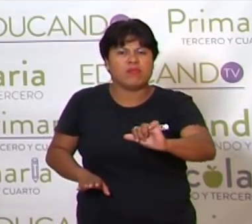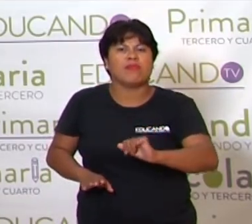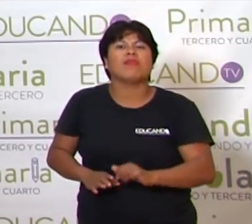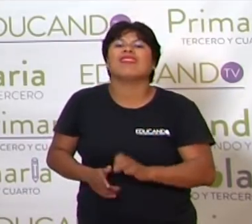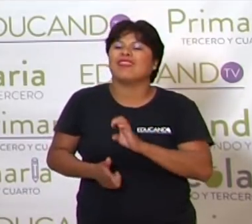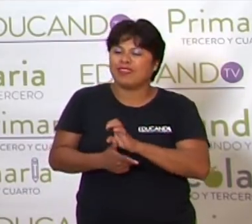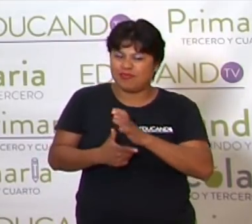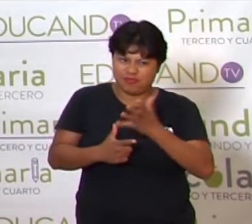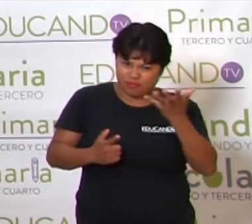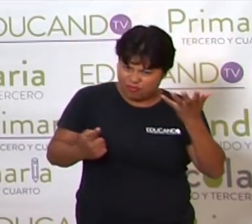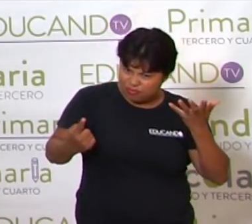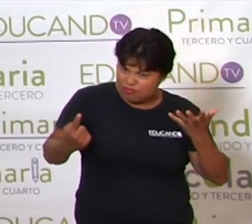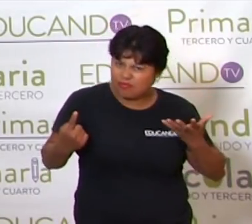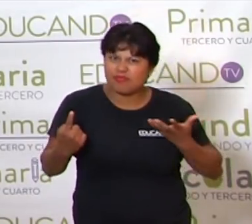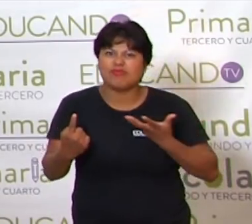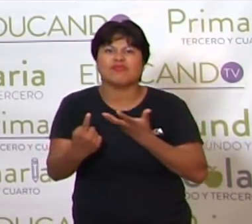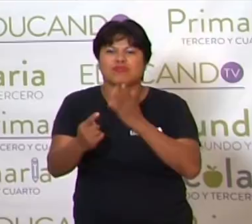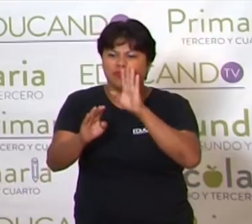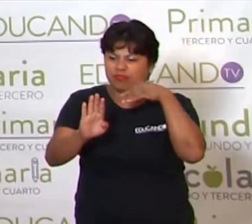Entonces fueron varios. Acá está.